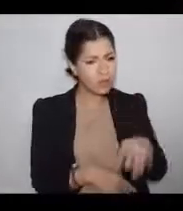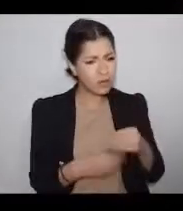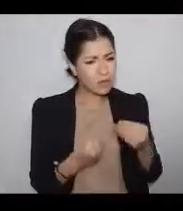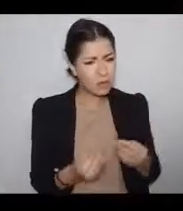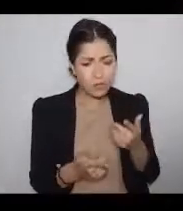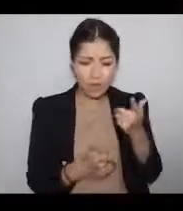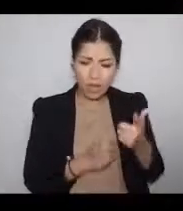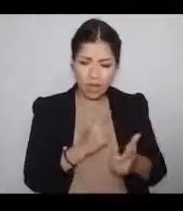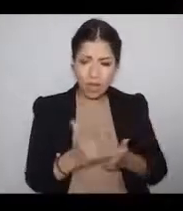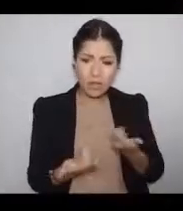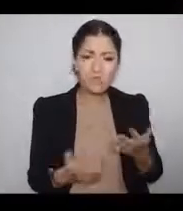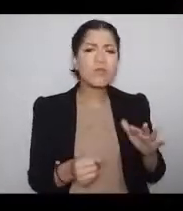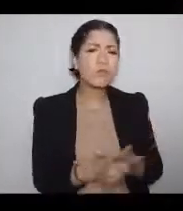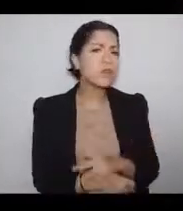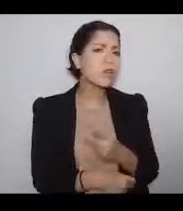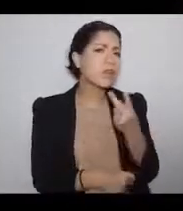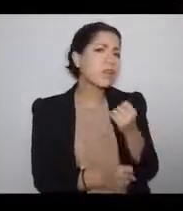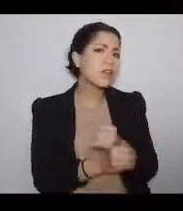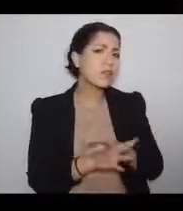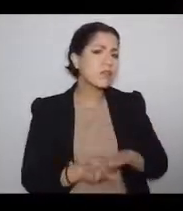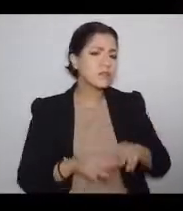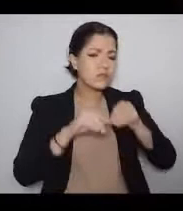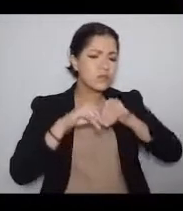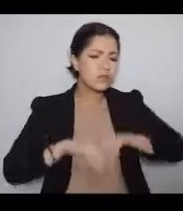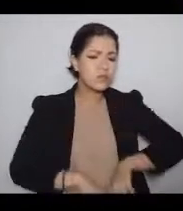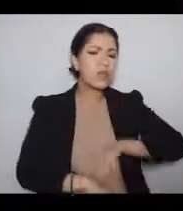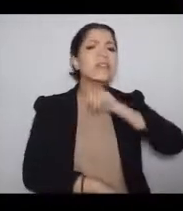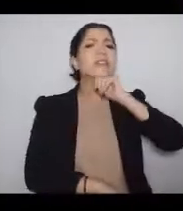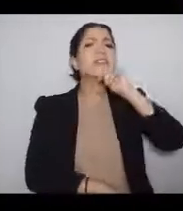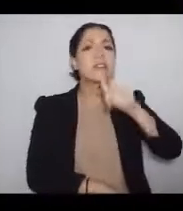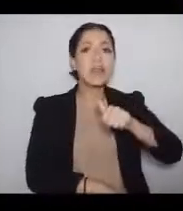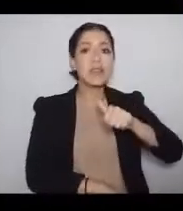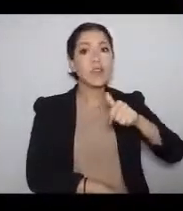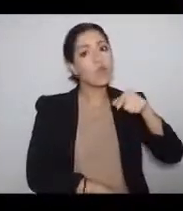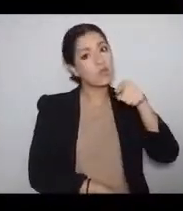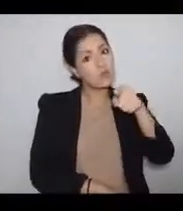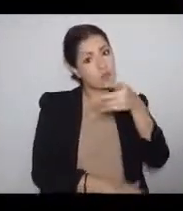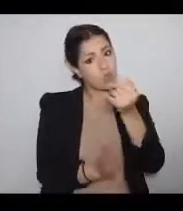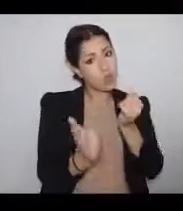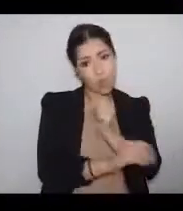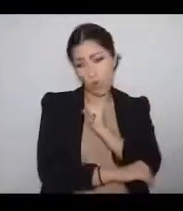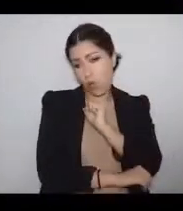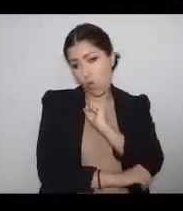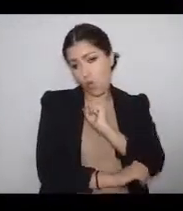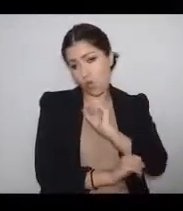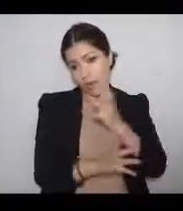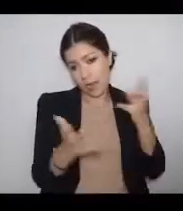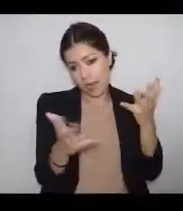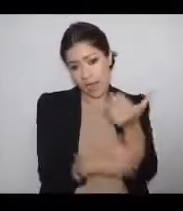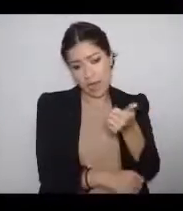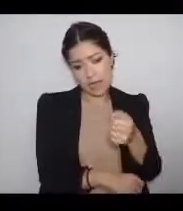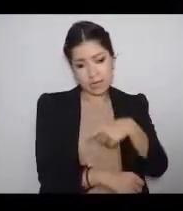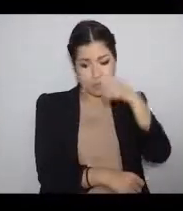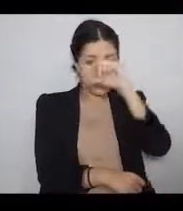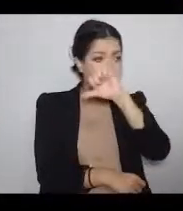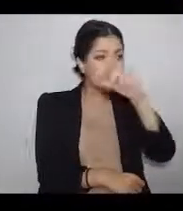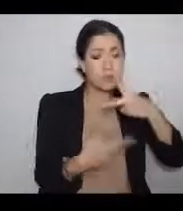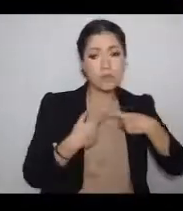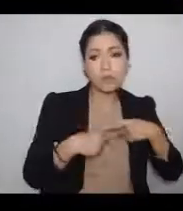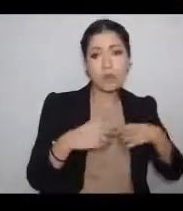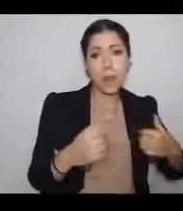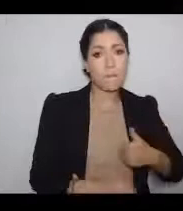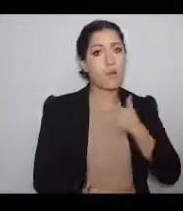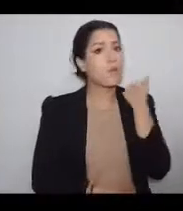a tu teoría. Dejaste el campus abierto para que otros se lucieran. Escribir es una vulgaridad de la que no me